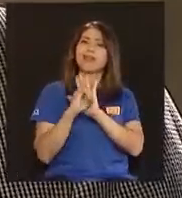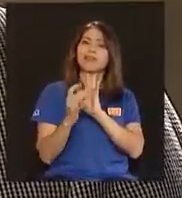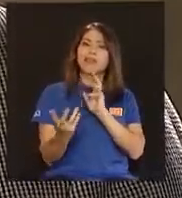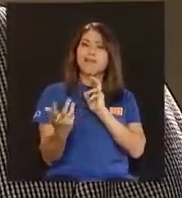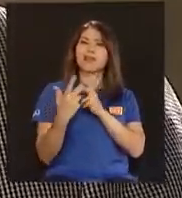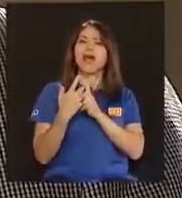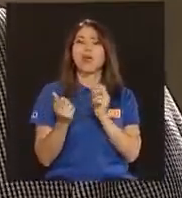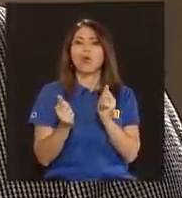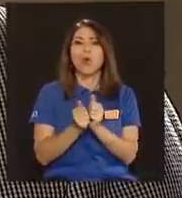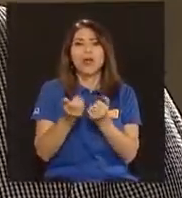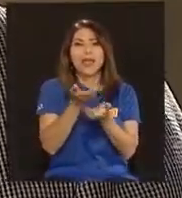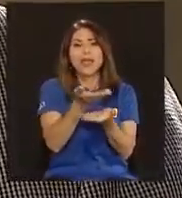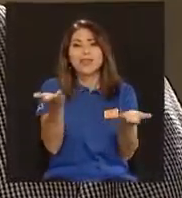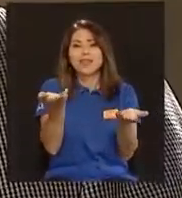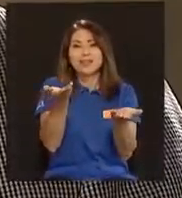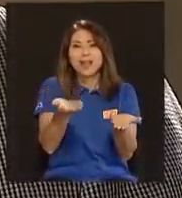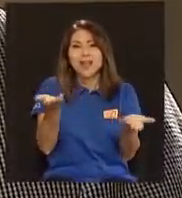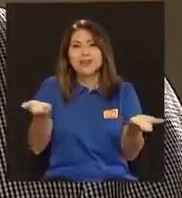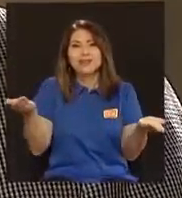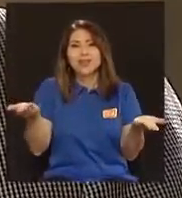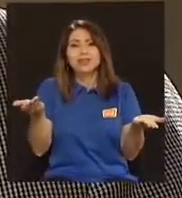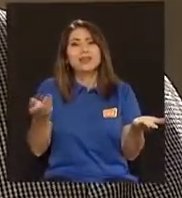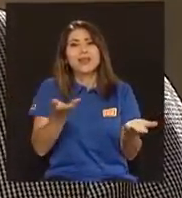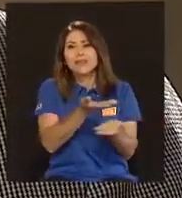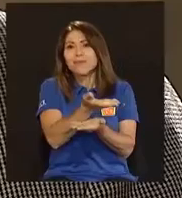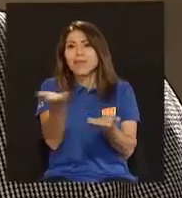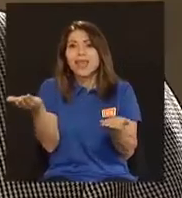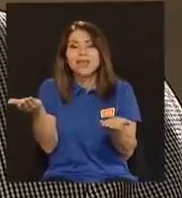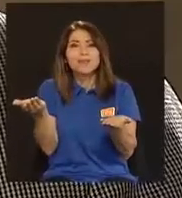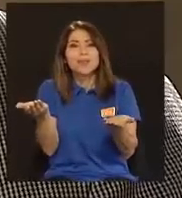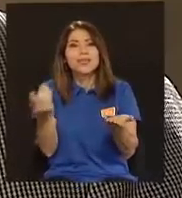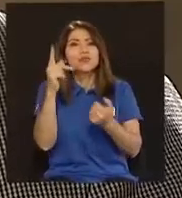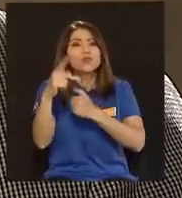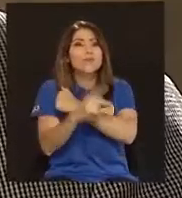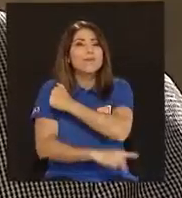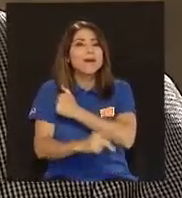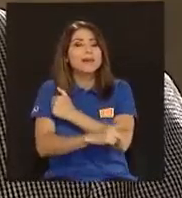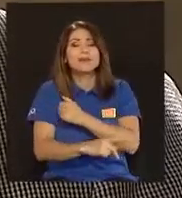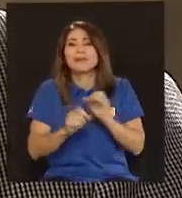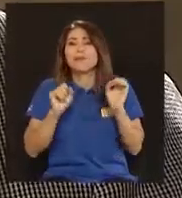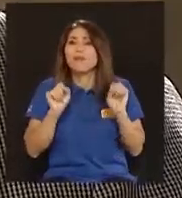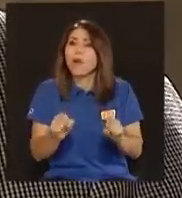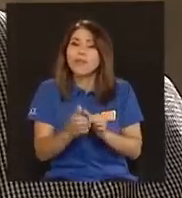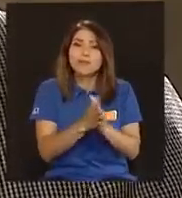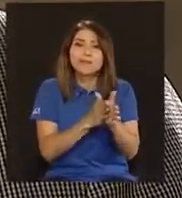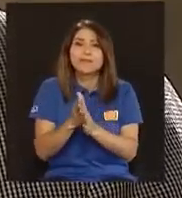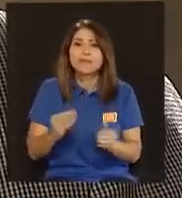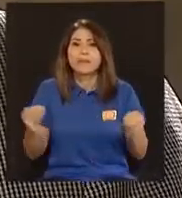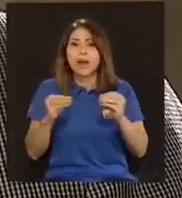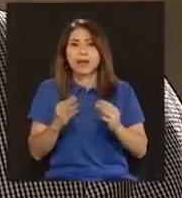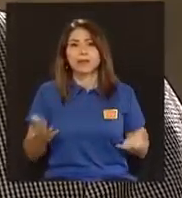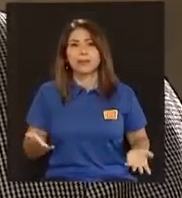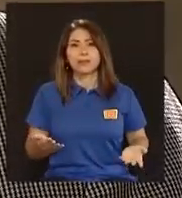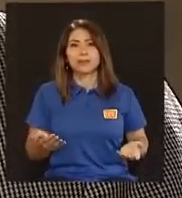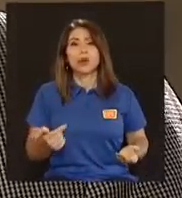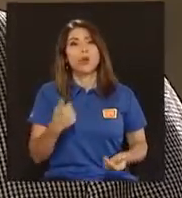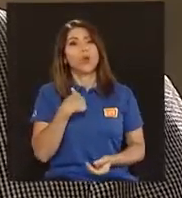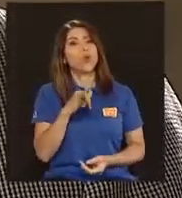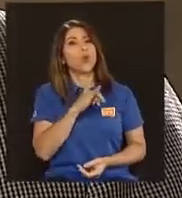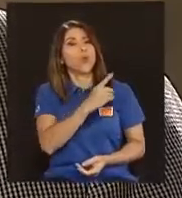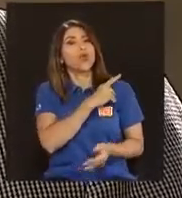en día, de todas esas manifestaciones, de que es un pueblo que está para más todavía, ¿verdad? Y esa satisfacción a uno como